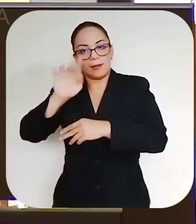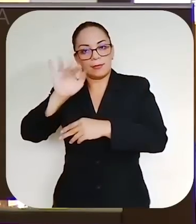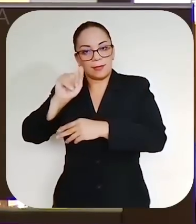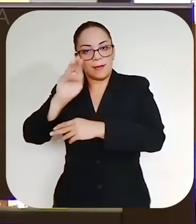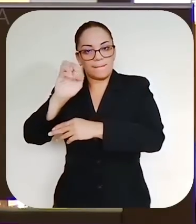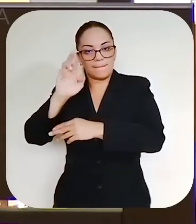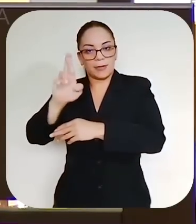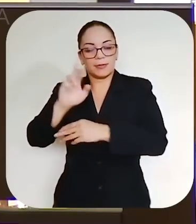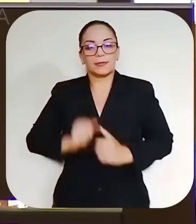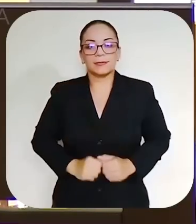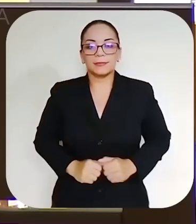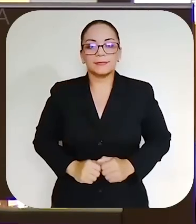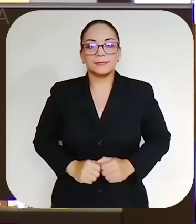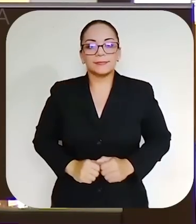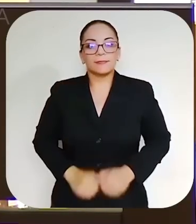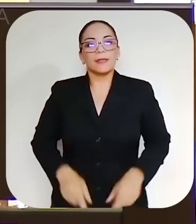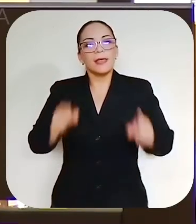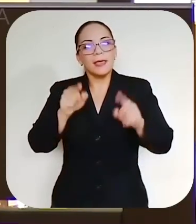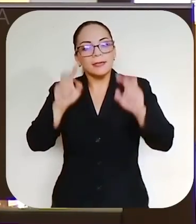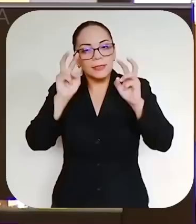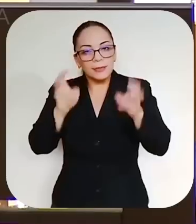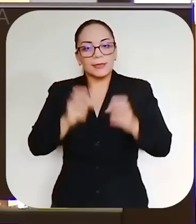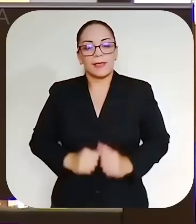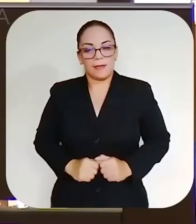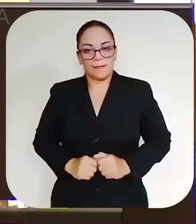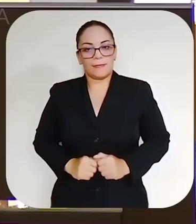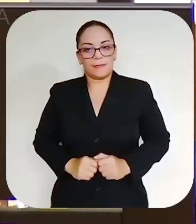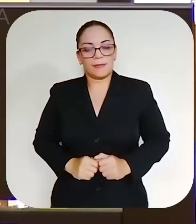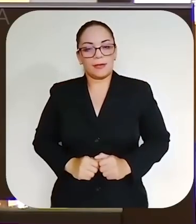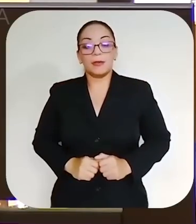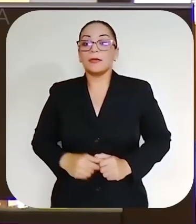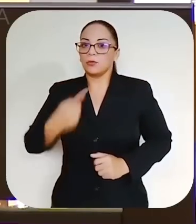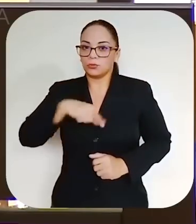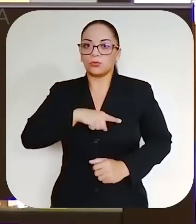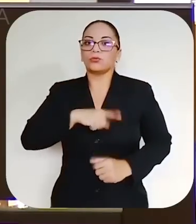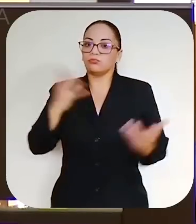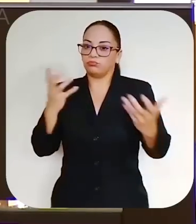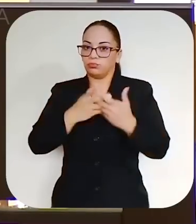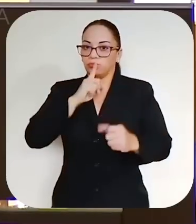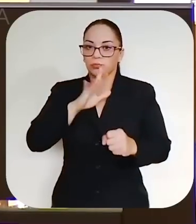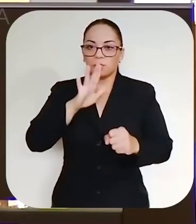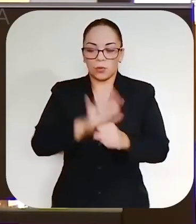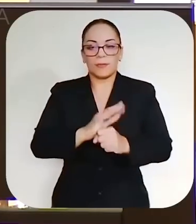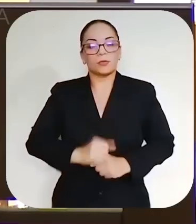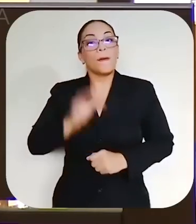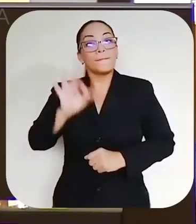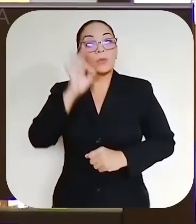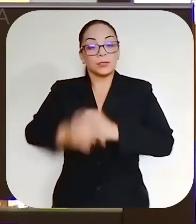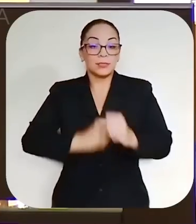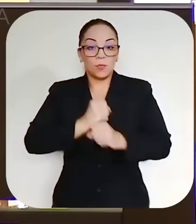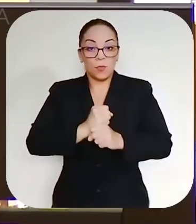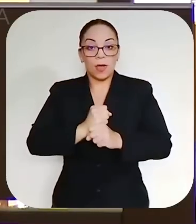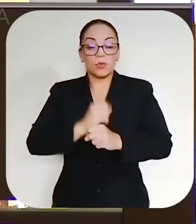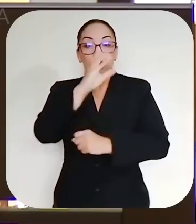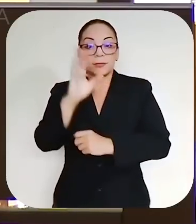altamar En ese sentido y consecuentes con ese compromiso el año